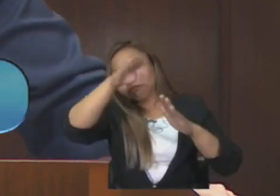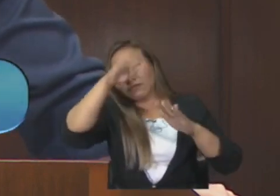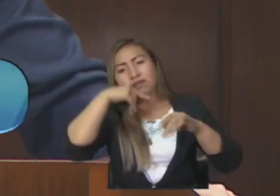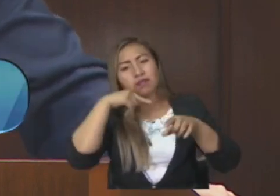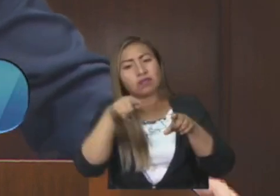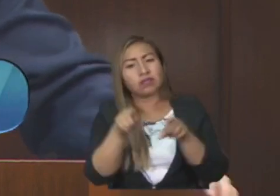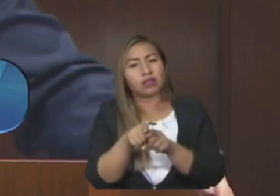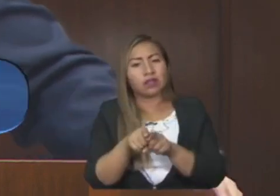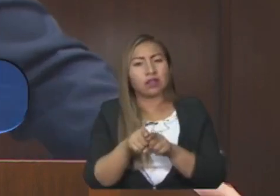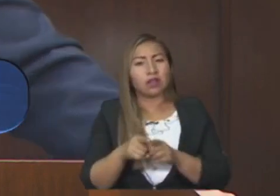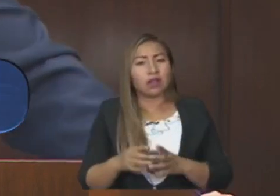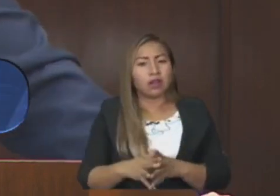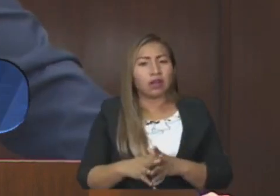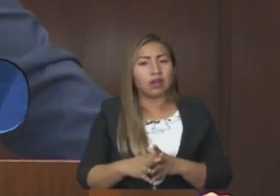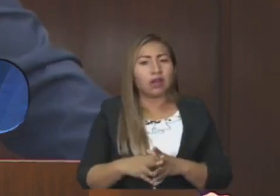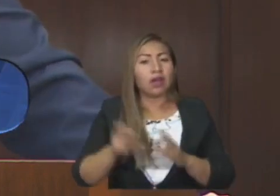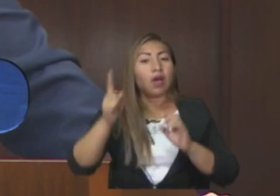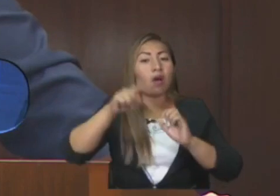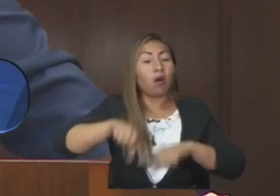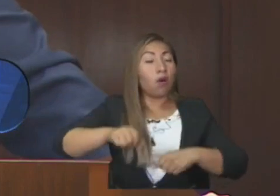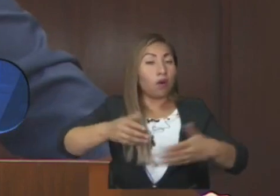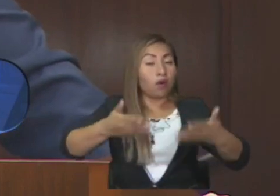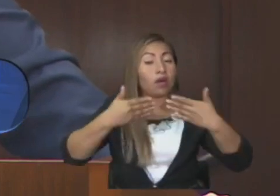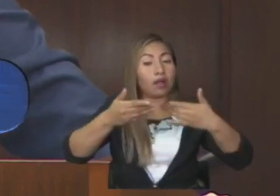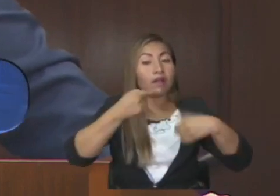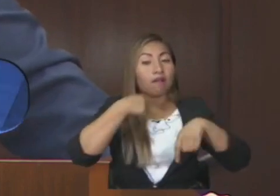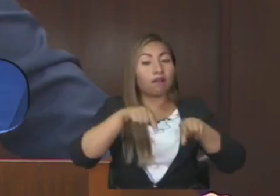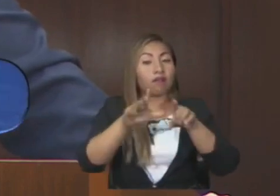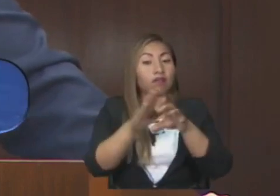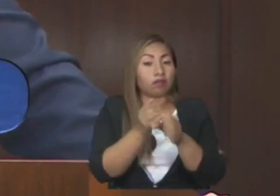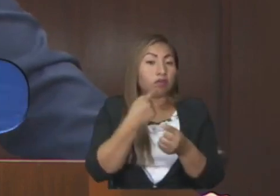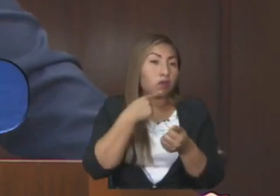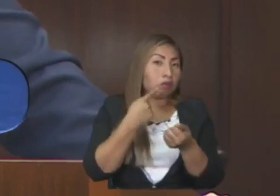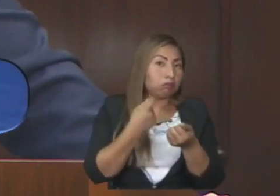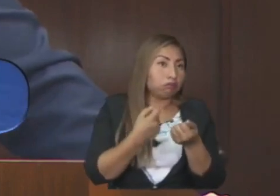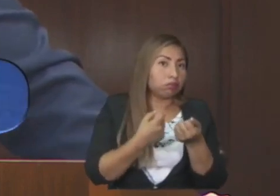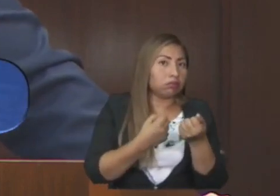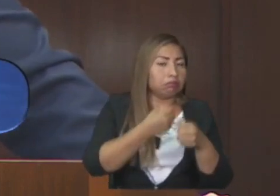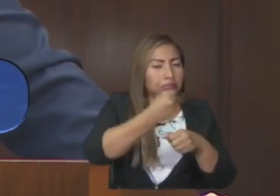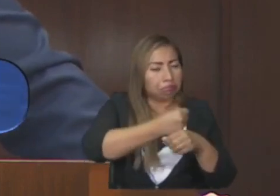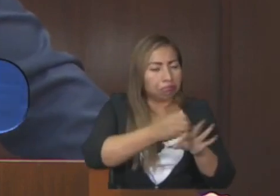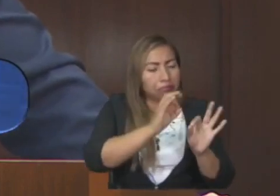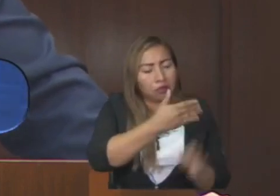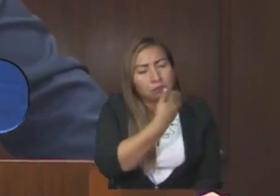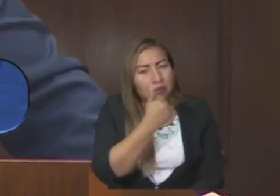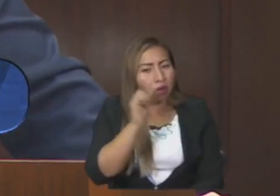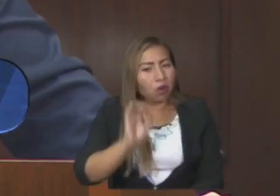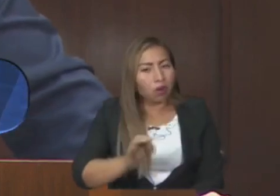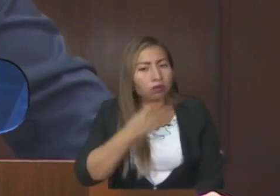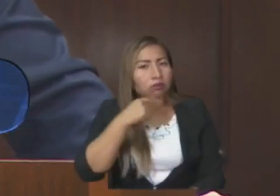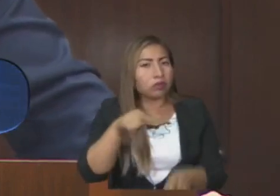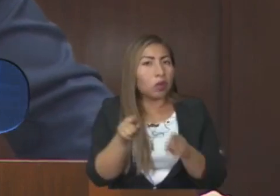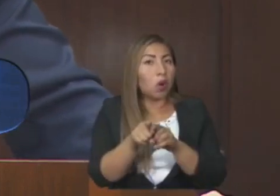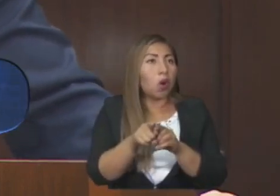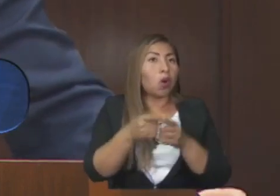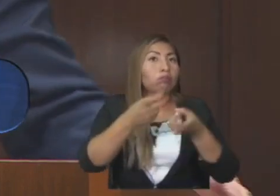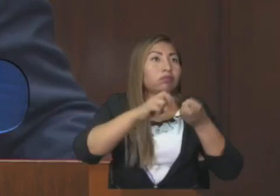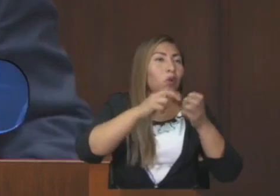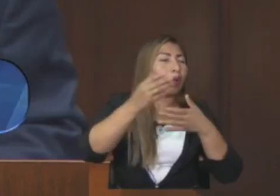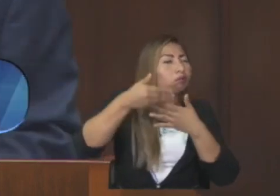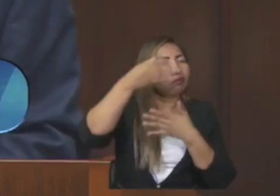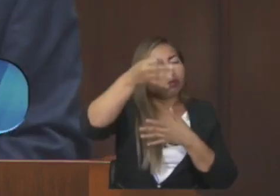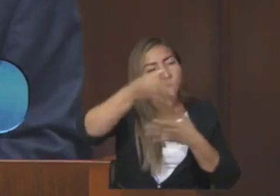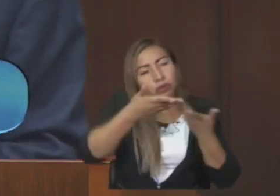la República de Panamá recibiera mejores aportes y mayores aportes en épocas de bonanza.